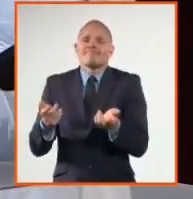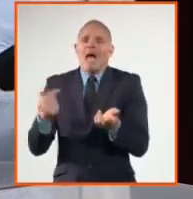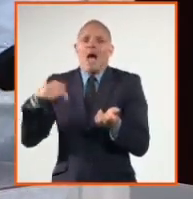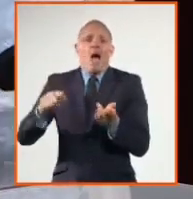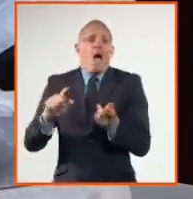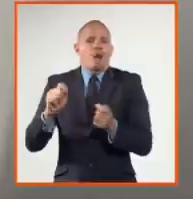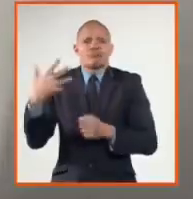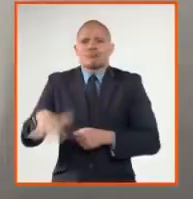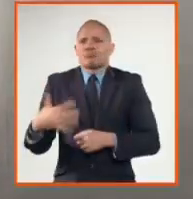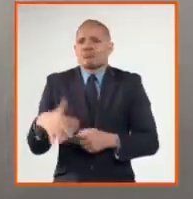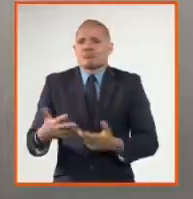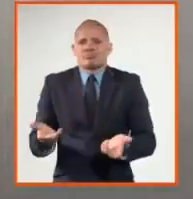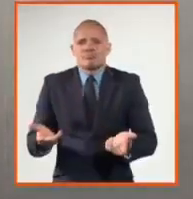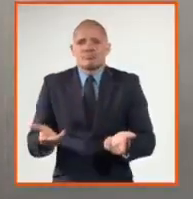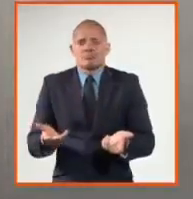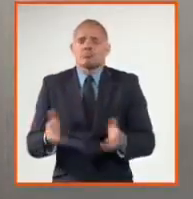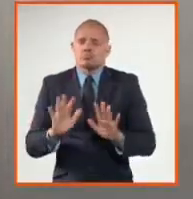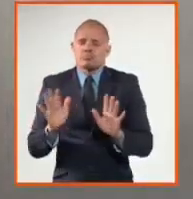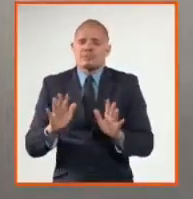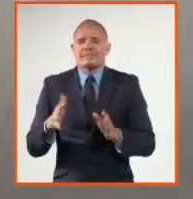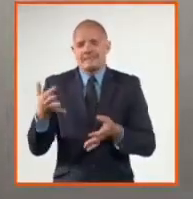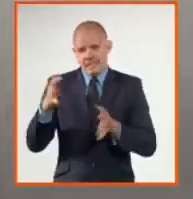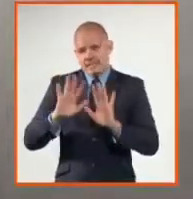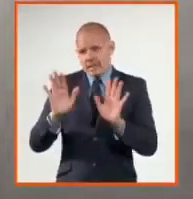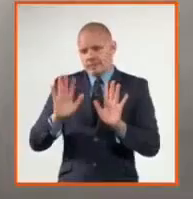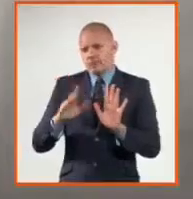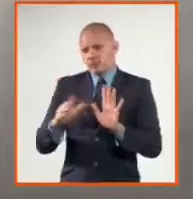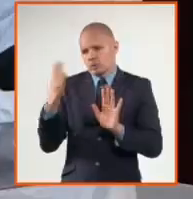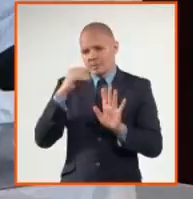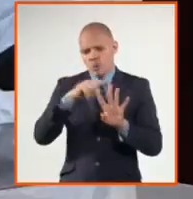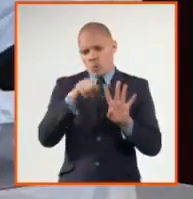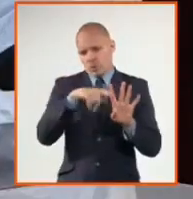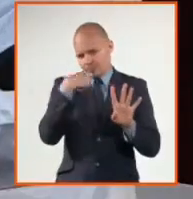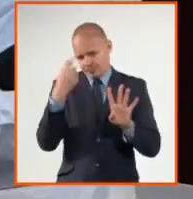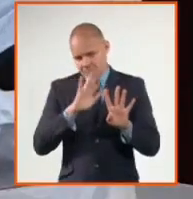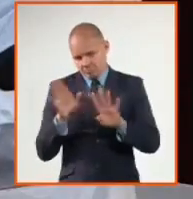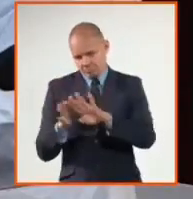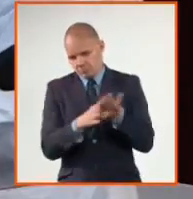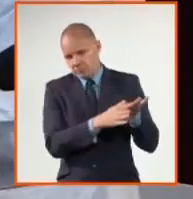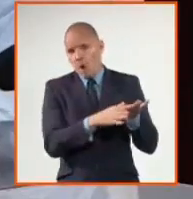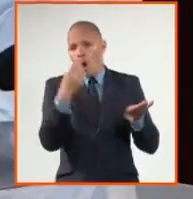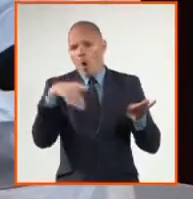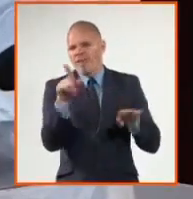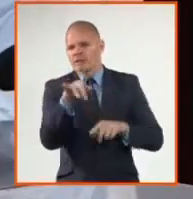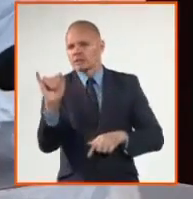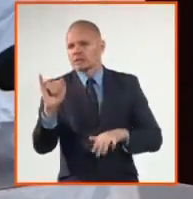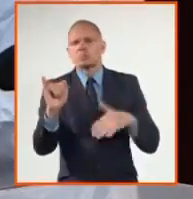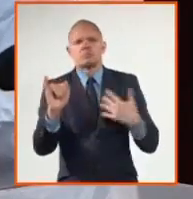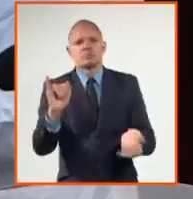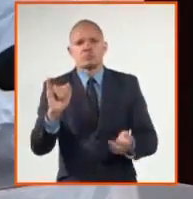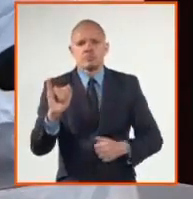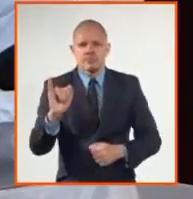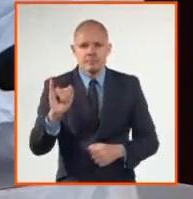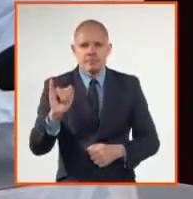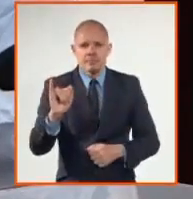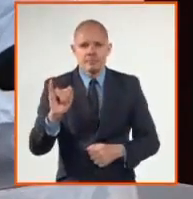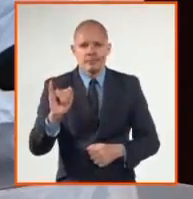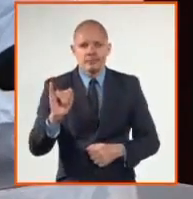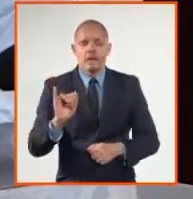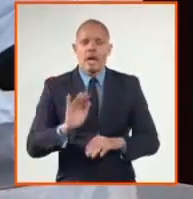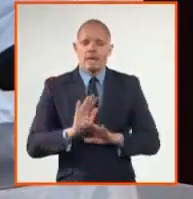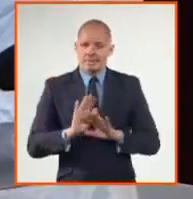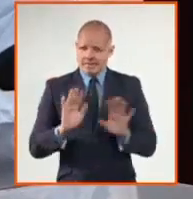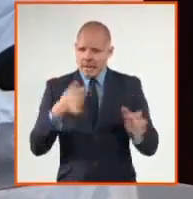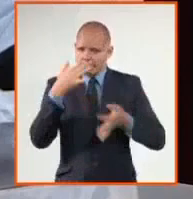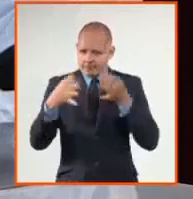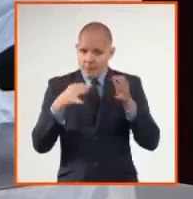con el resto de las 16 bloques que están funcionando de ver en qué situación están en estas condiciones de los 20 bloques